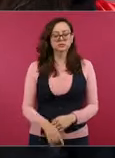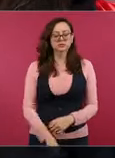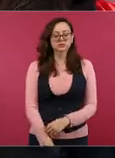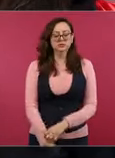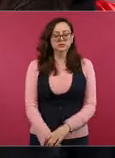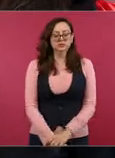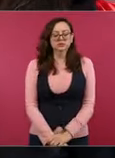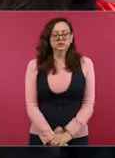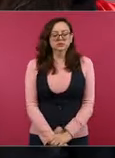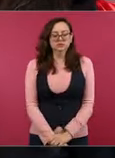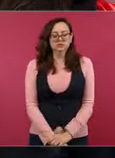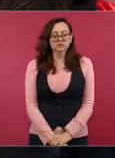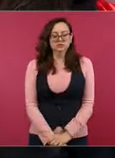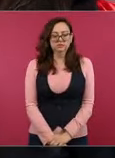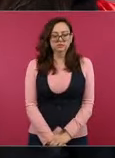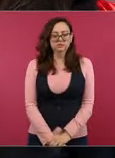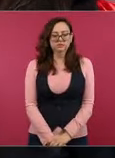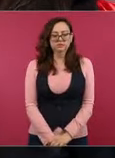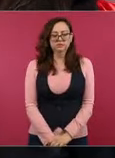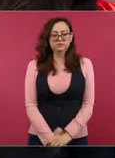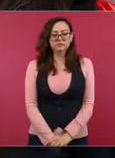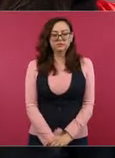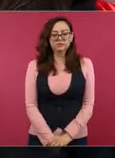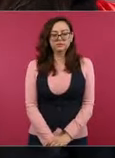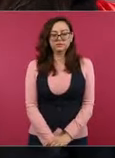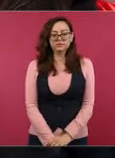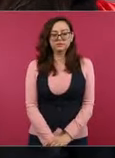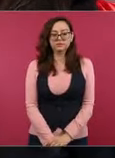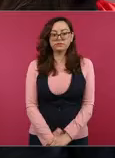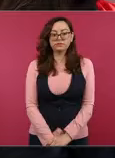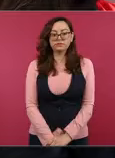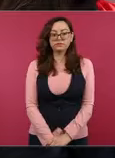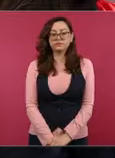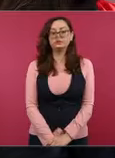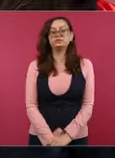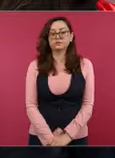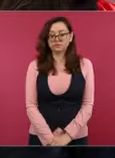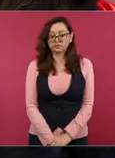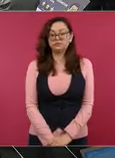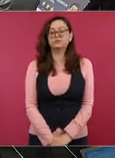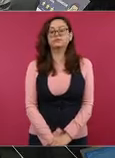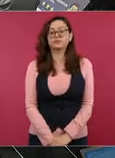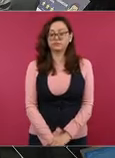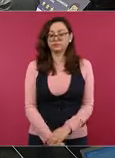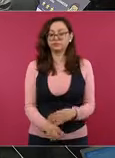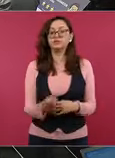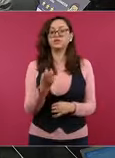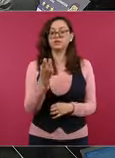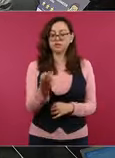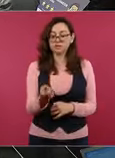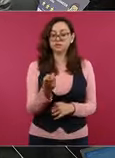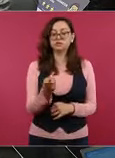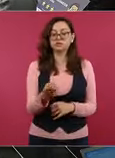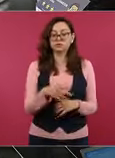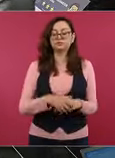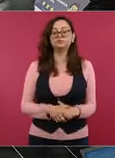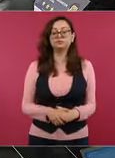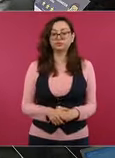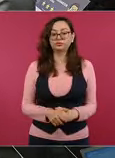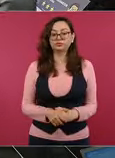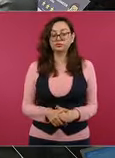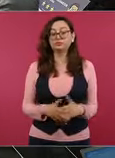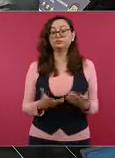relativa, no representación proporcional, y también senador de la República por la misma vía. Nada. Exacto. Más. Y pueden, los que sean de ciertos estados, pueden votar